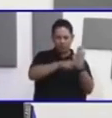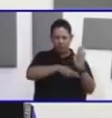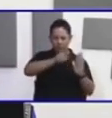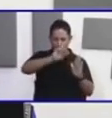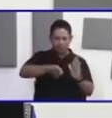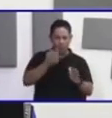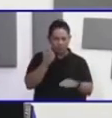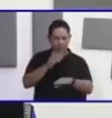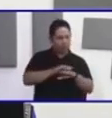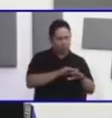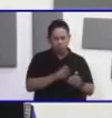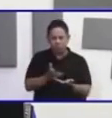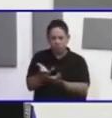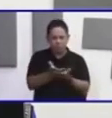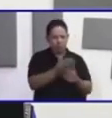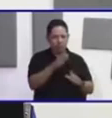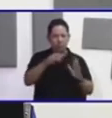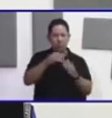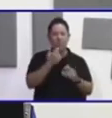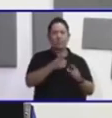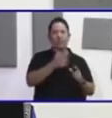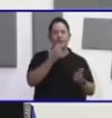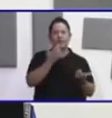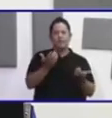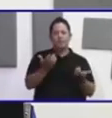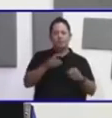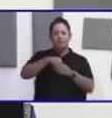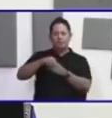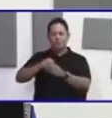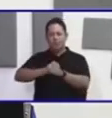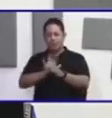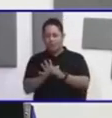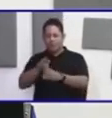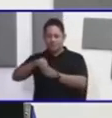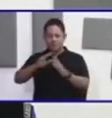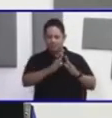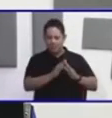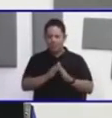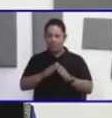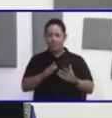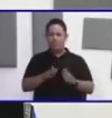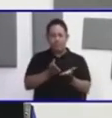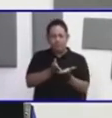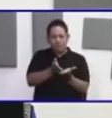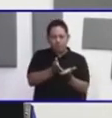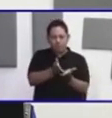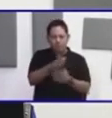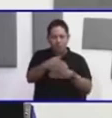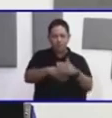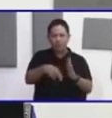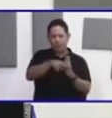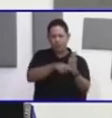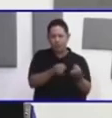por la expansión de los periodos de confinamiento social, pues con estas normas hemos logrado mitigar esa tendencia y